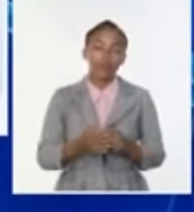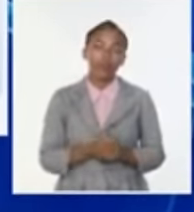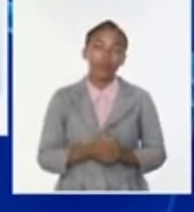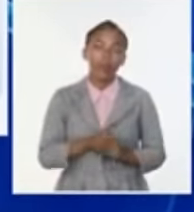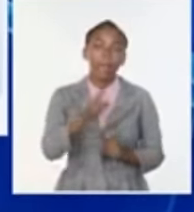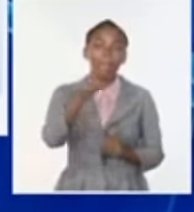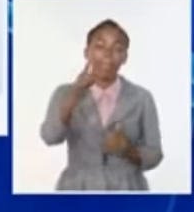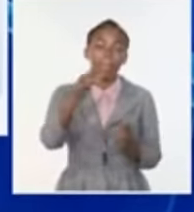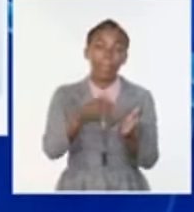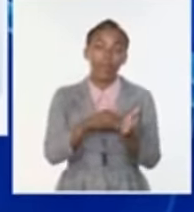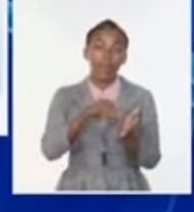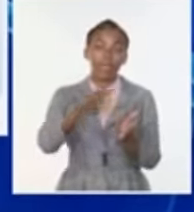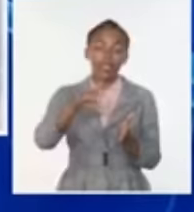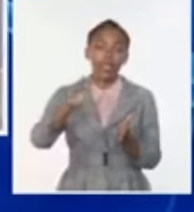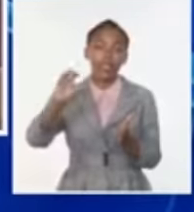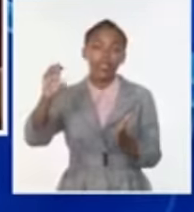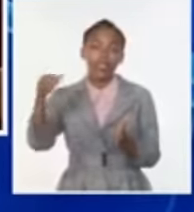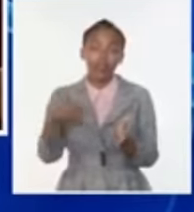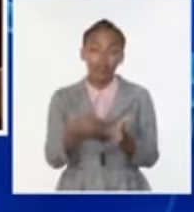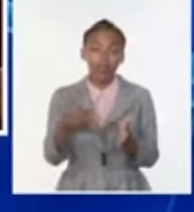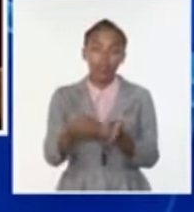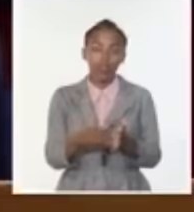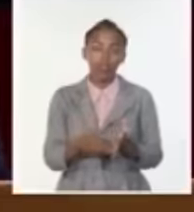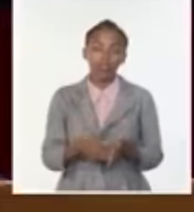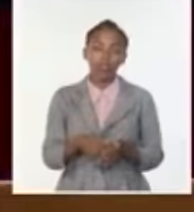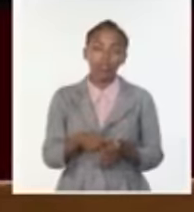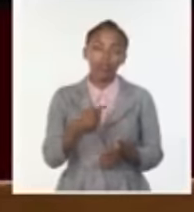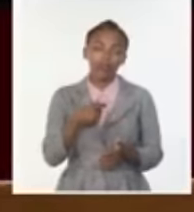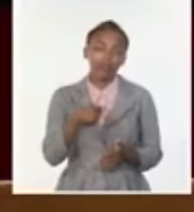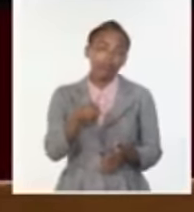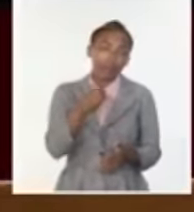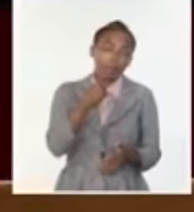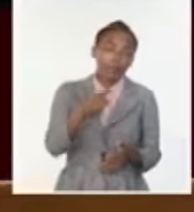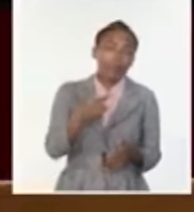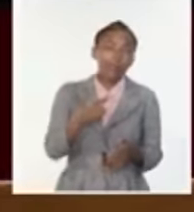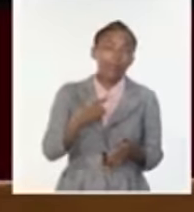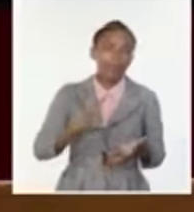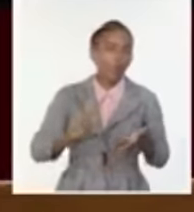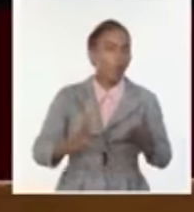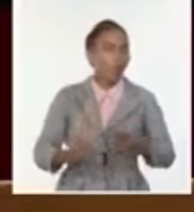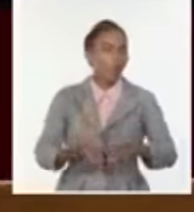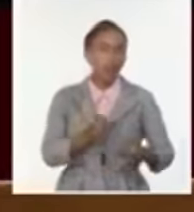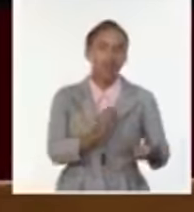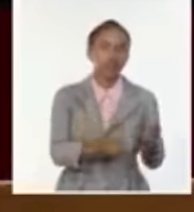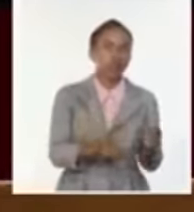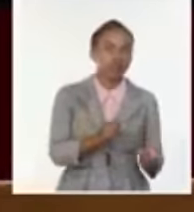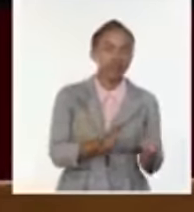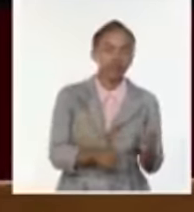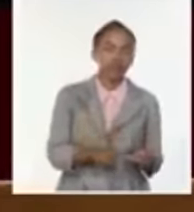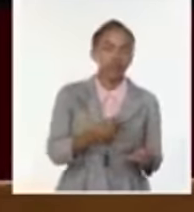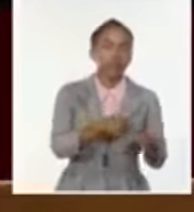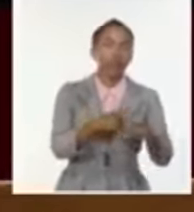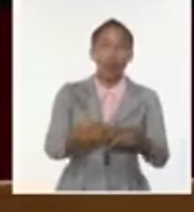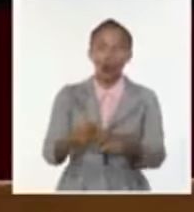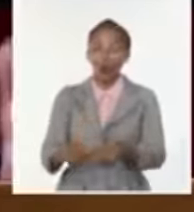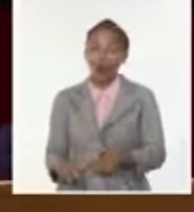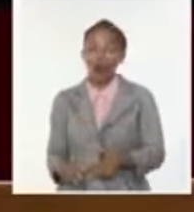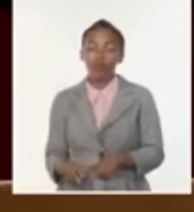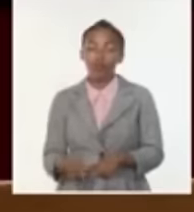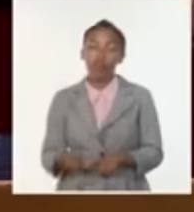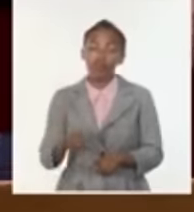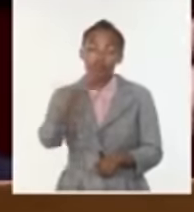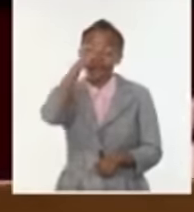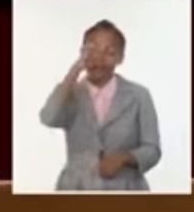Usted puede decir, pero es bueno que importen cosas y traigan. Sí, si pagaran impuestos, si